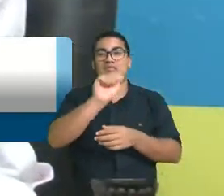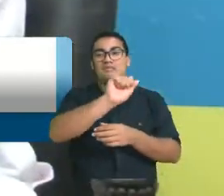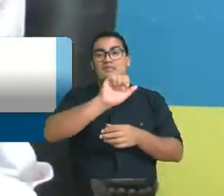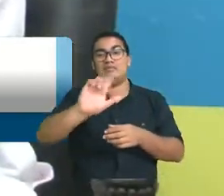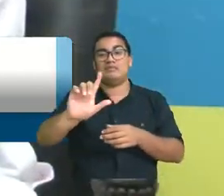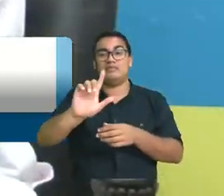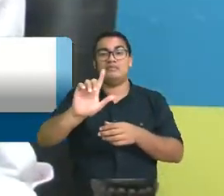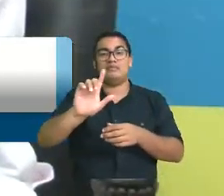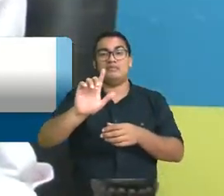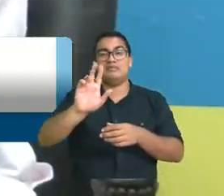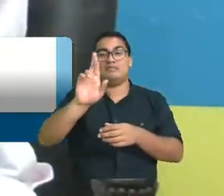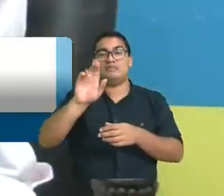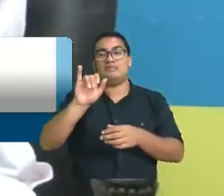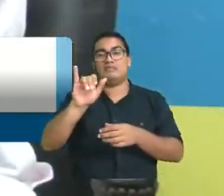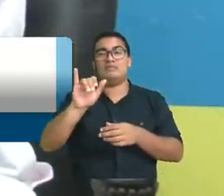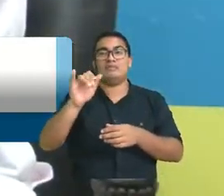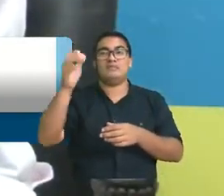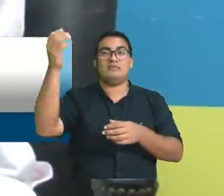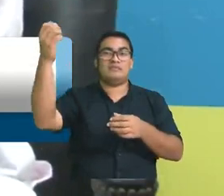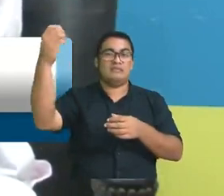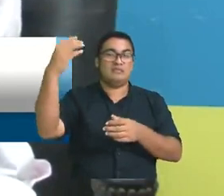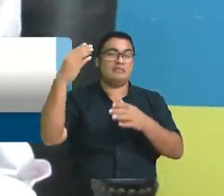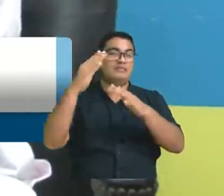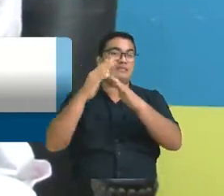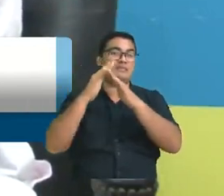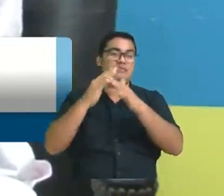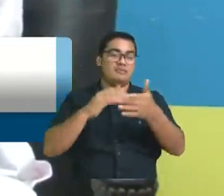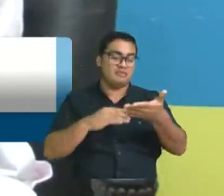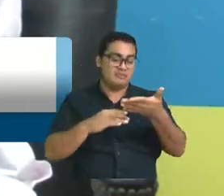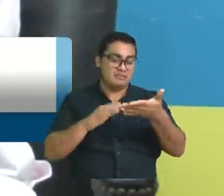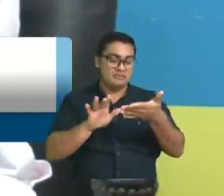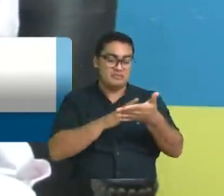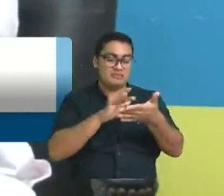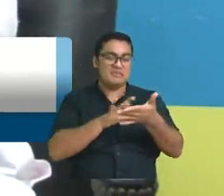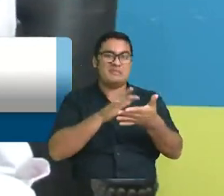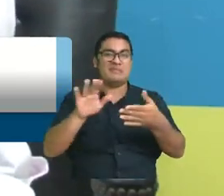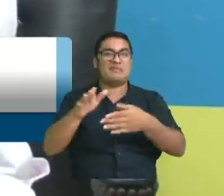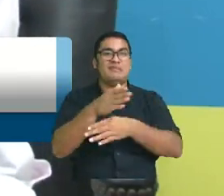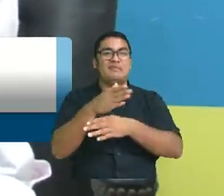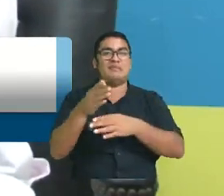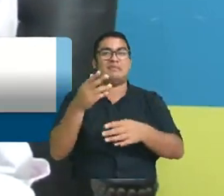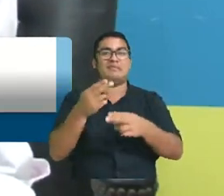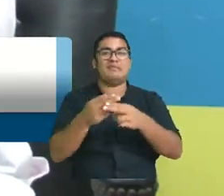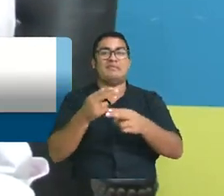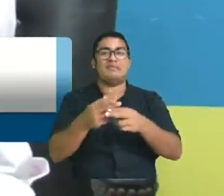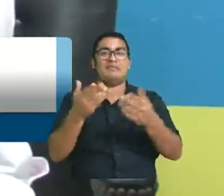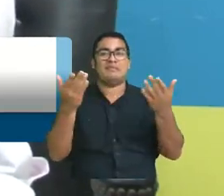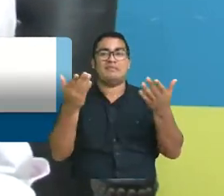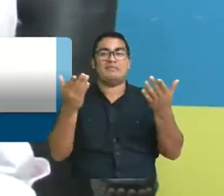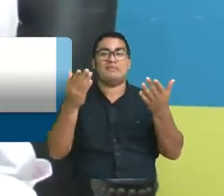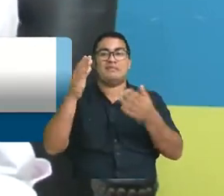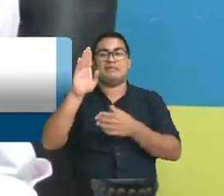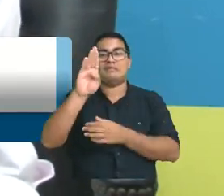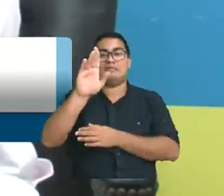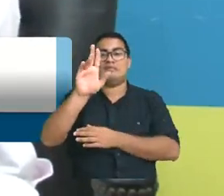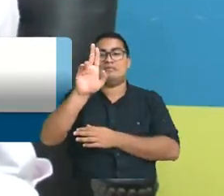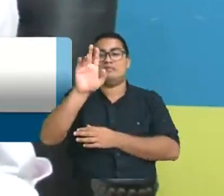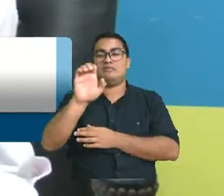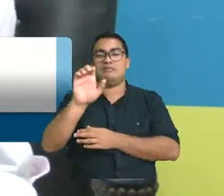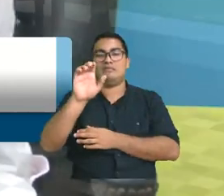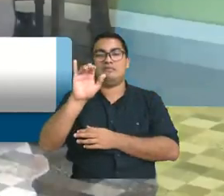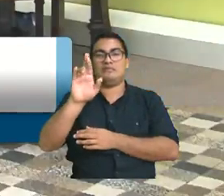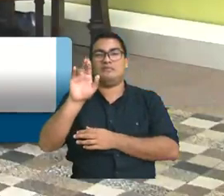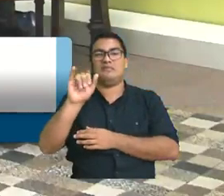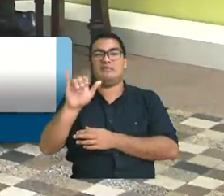bloquear la radiación. Por los dispositivos electrónicos que emiten las pantallas, que emiten esas luces azules y fuertes.